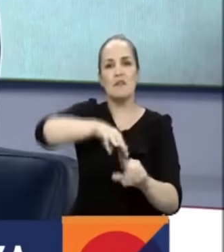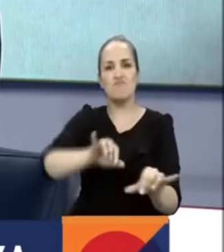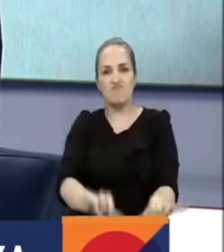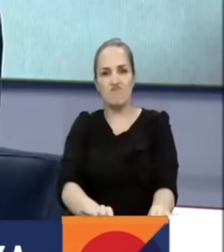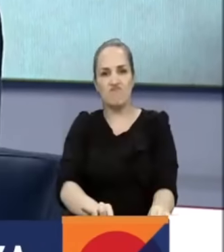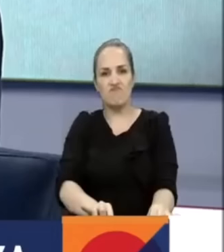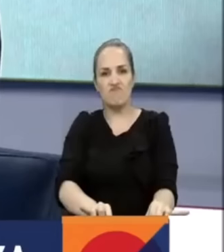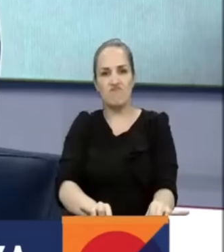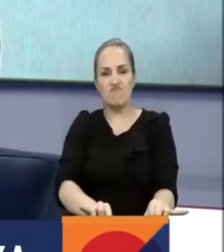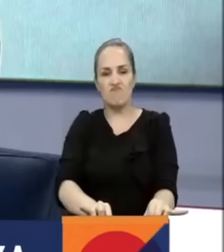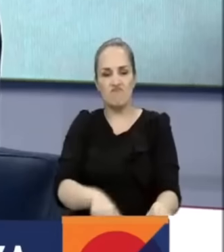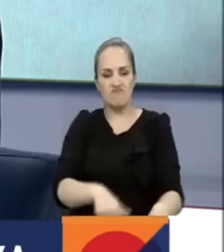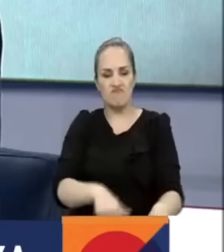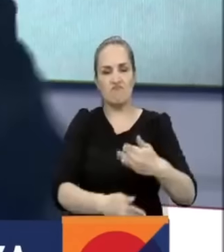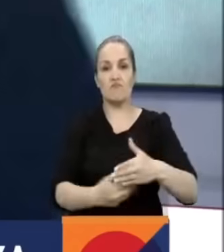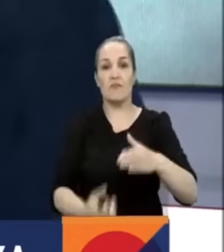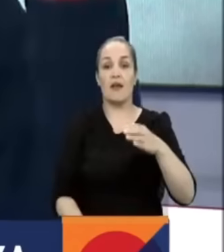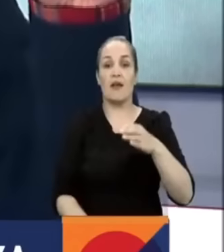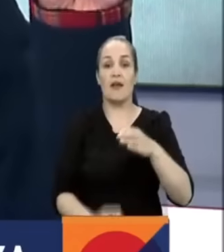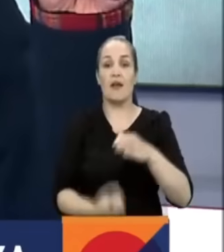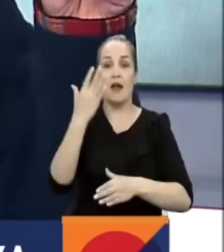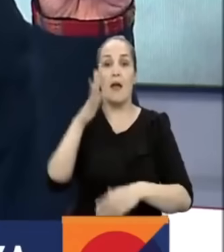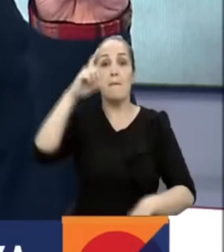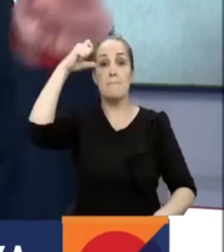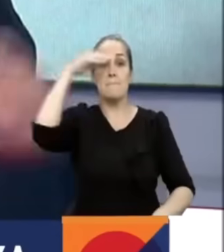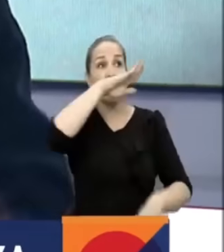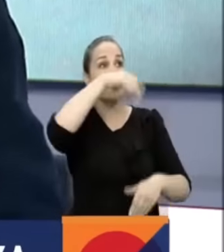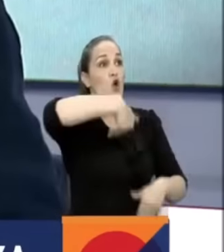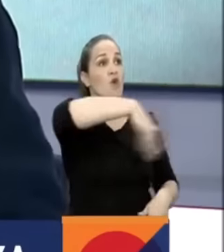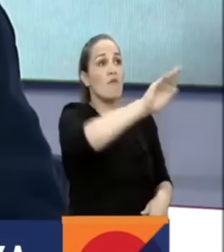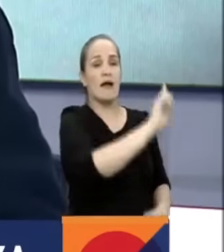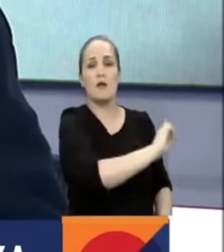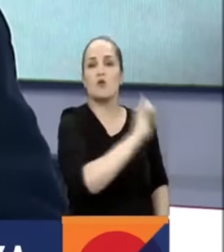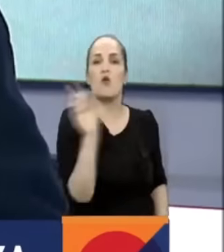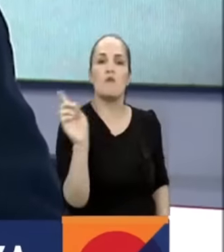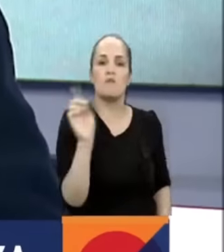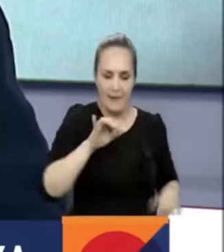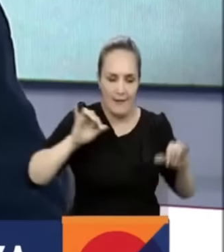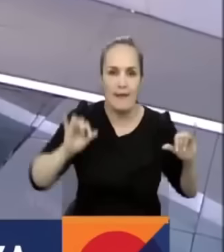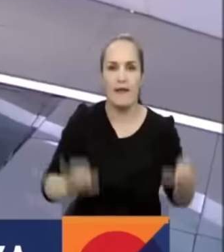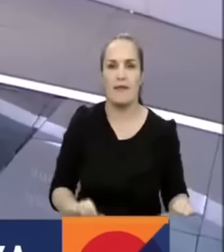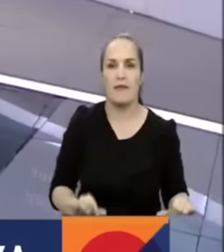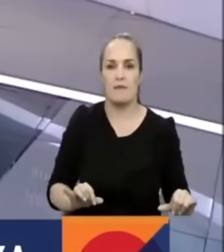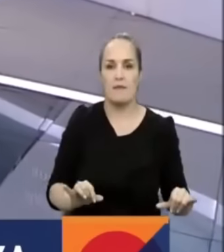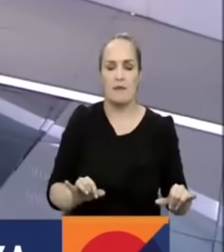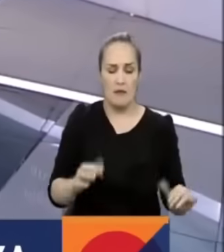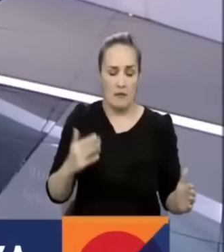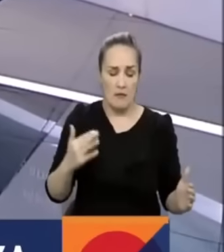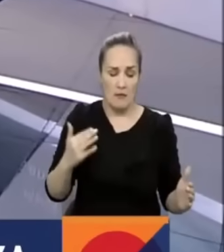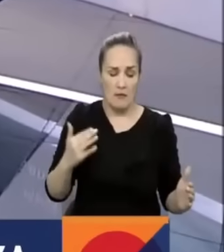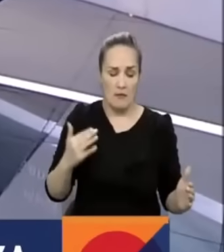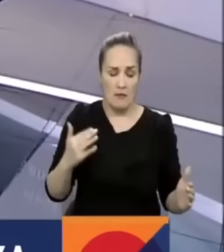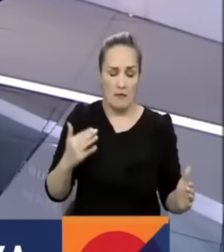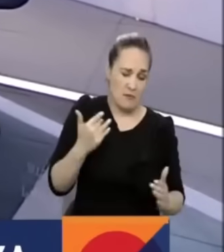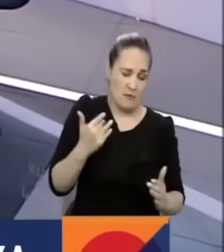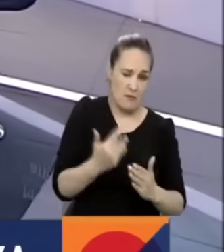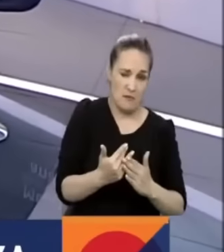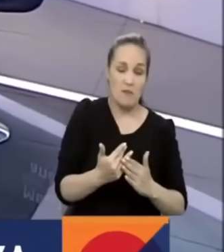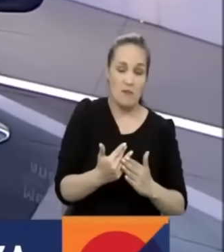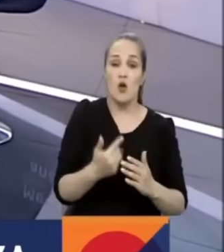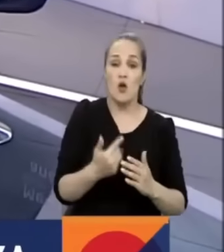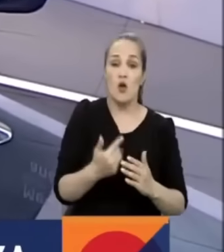logramos consolidar y construir un movimiento que se llamó Petro no se va. Y al final, mediante esas 4